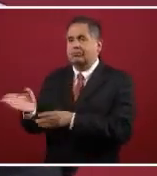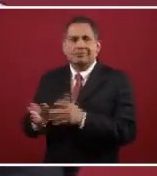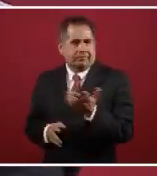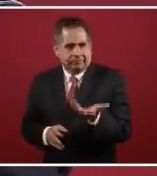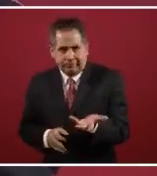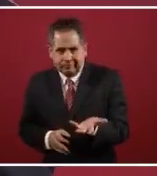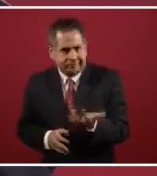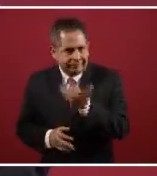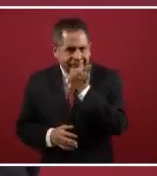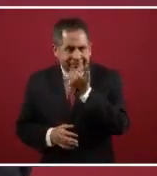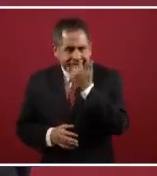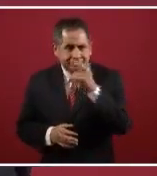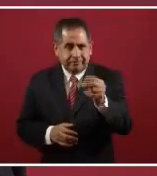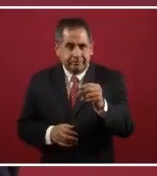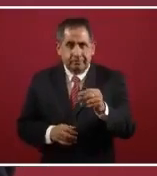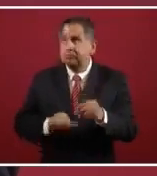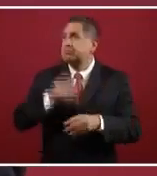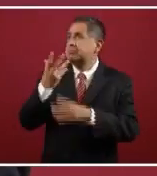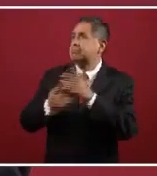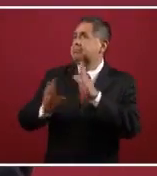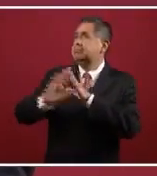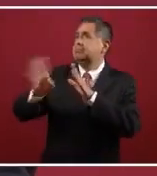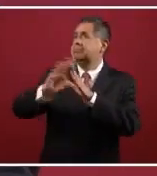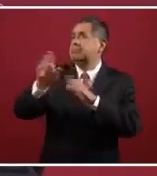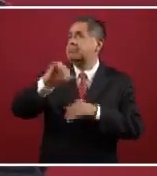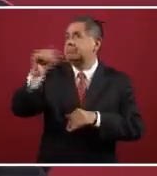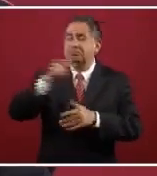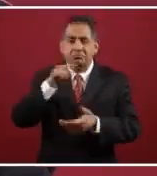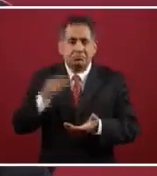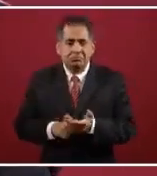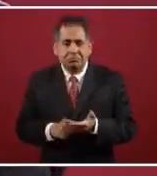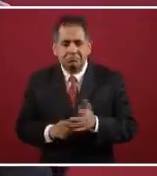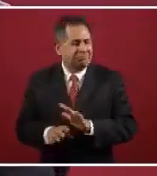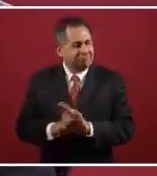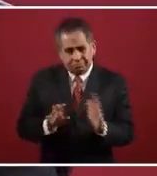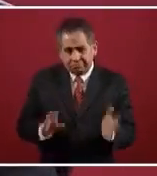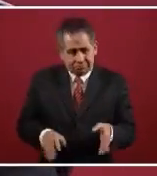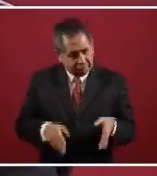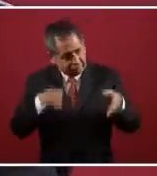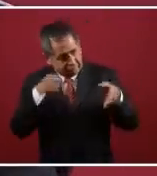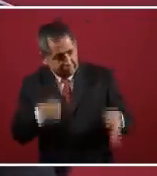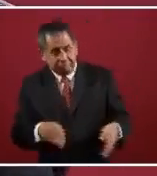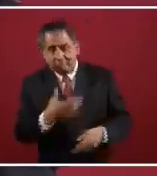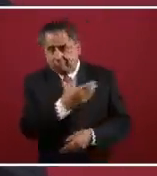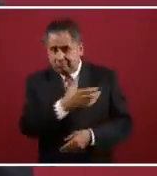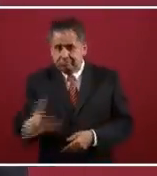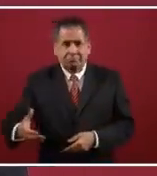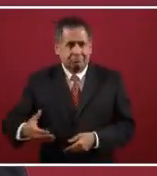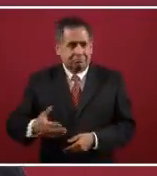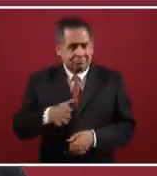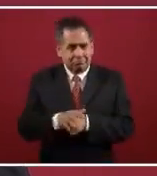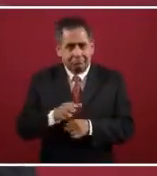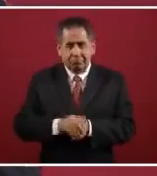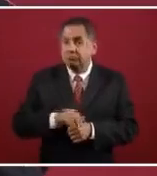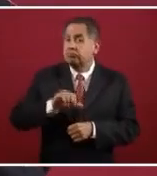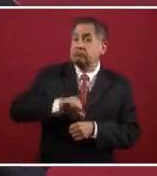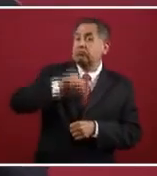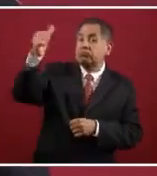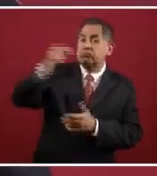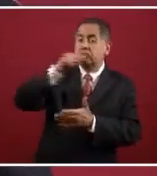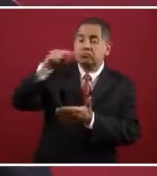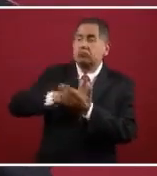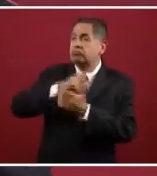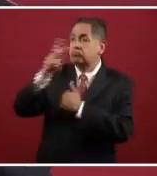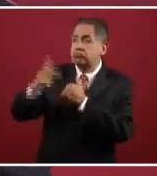se tienen que ir a buscarse la vida los campesinos a otras partes y a sembrar allá?